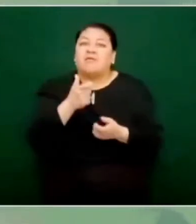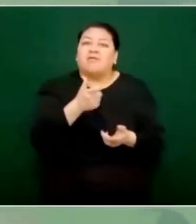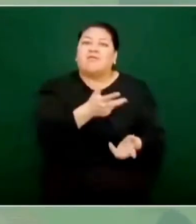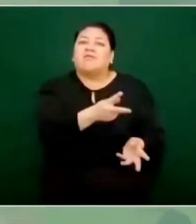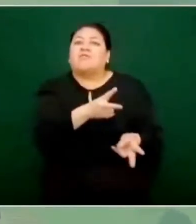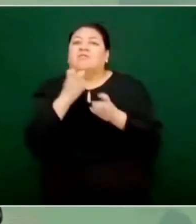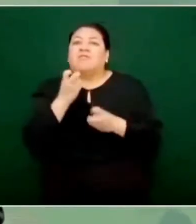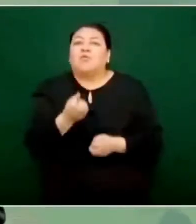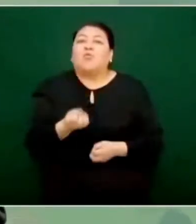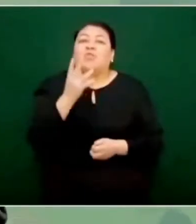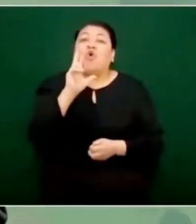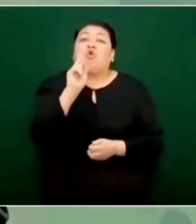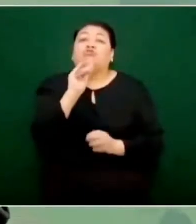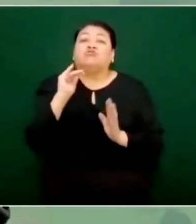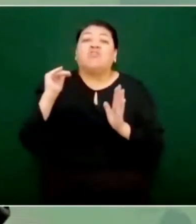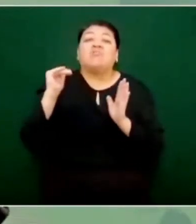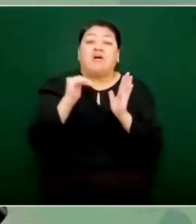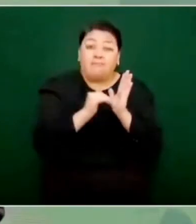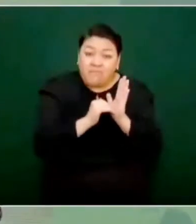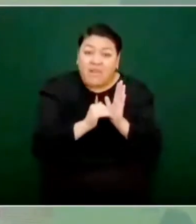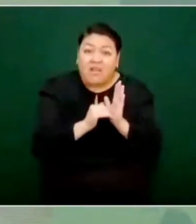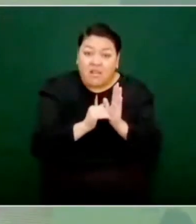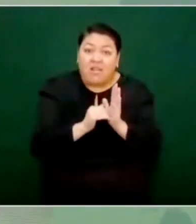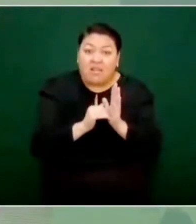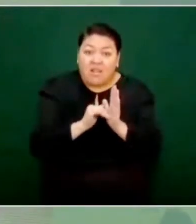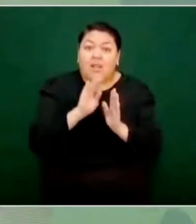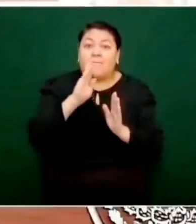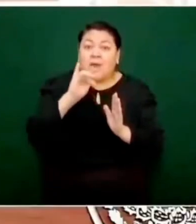diarios de gasolinas.